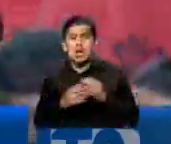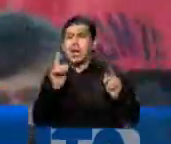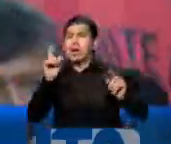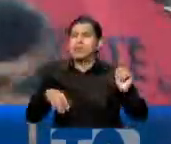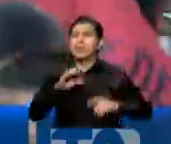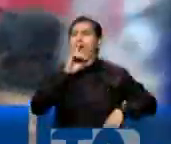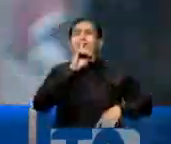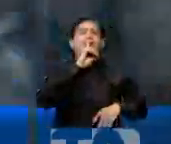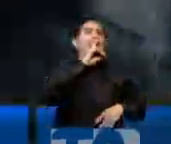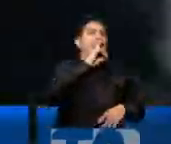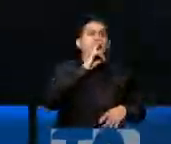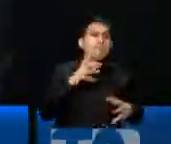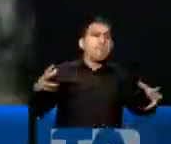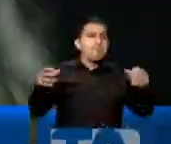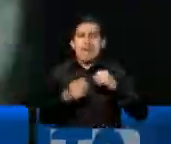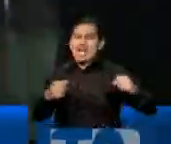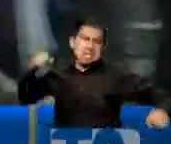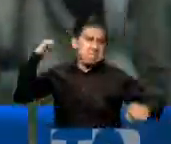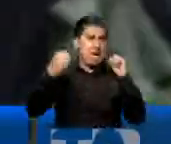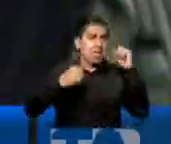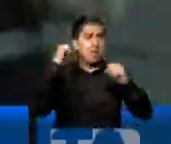gritos y pasaron a las manos.